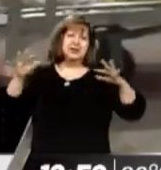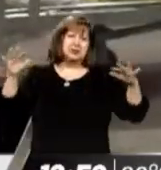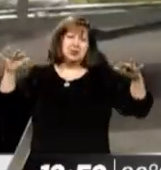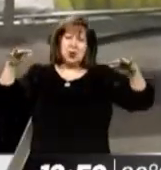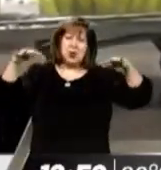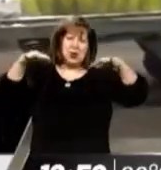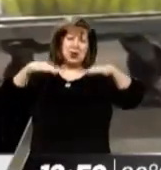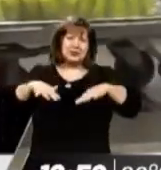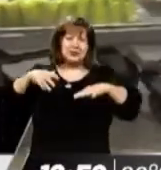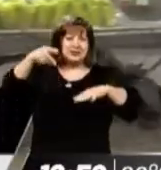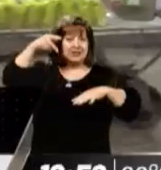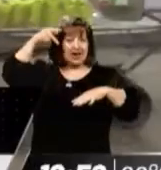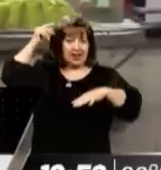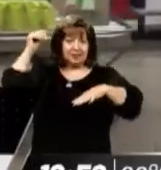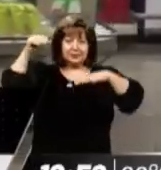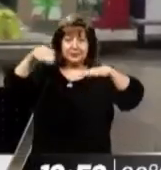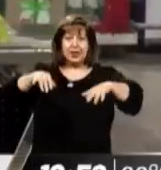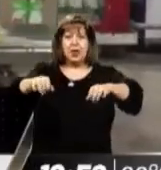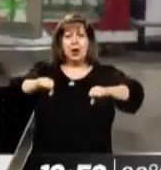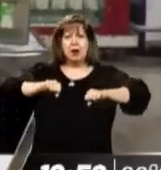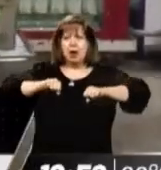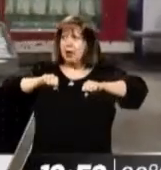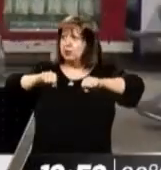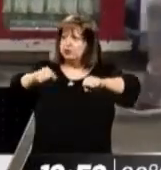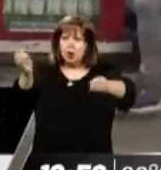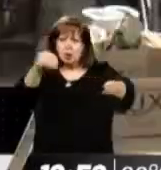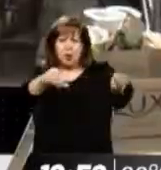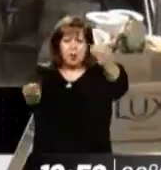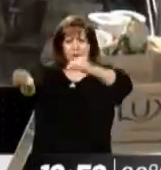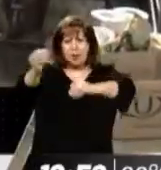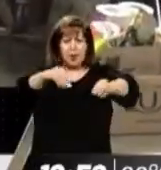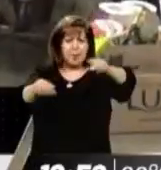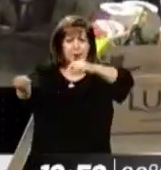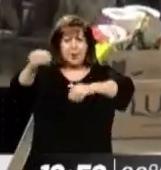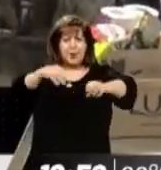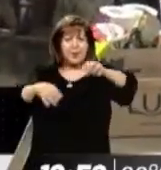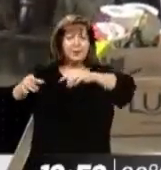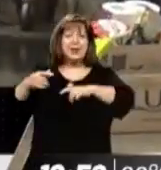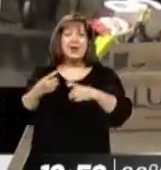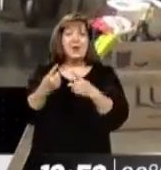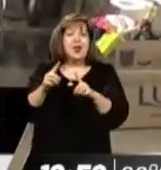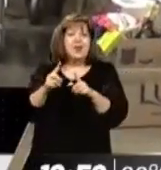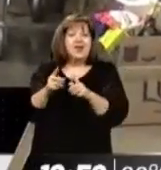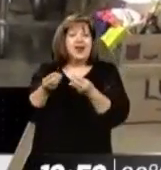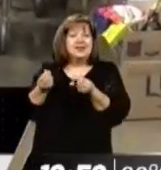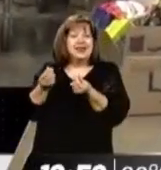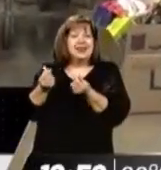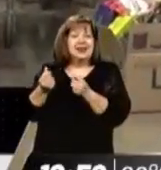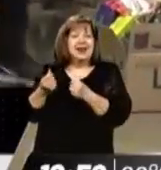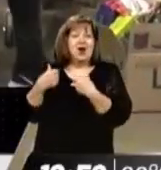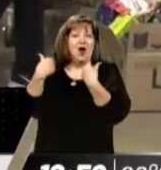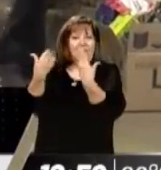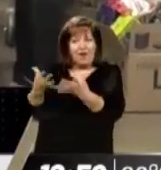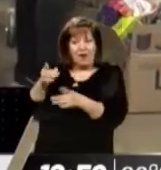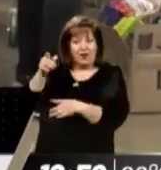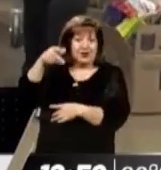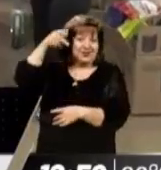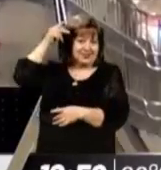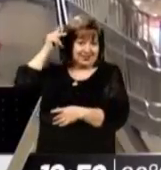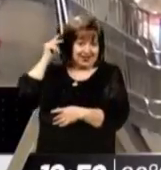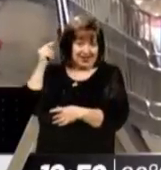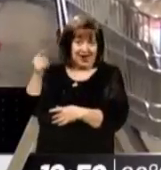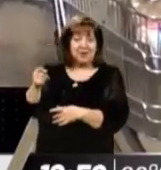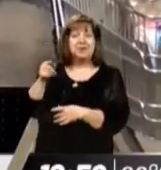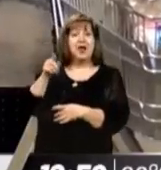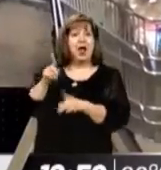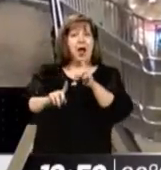la frontera para llenar carros de mercadería en nuestra provincia. La diferencia de precios es muy beneficiosa para los